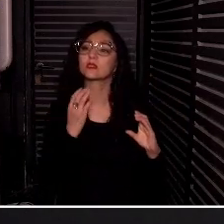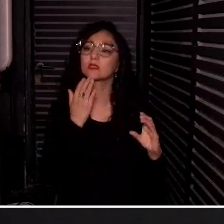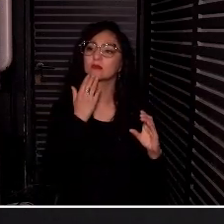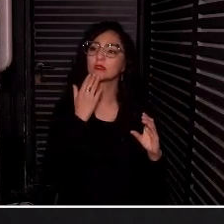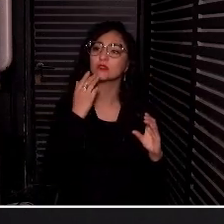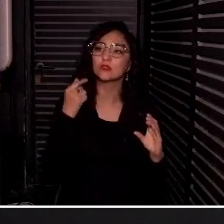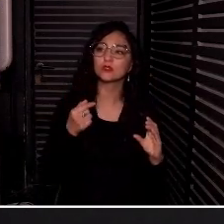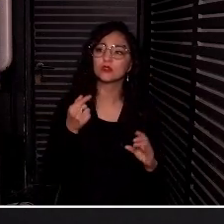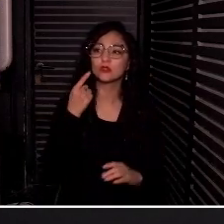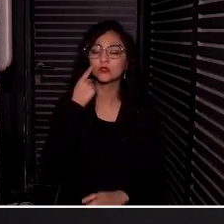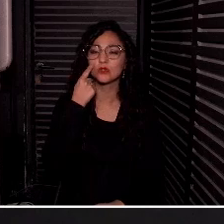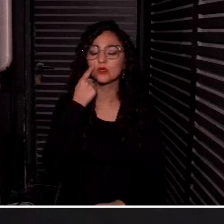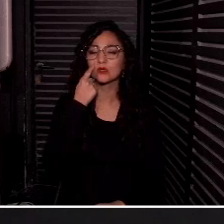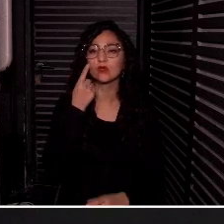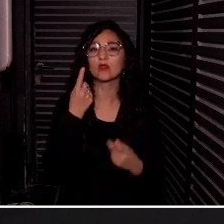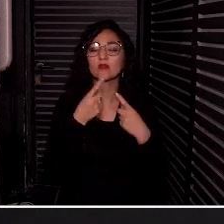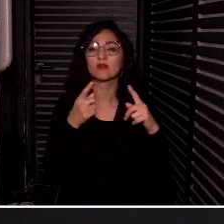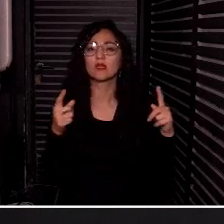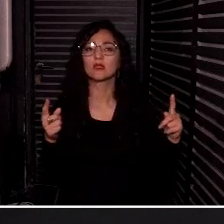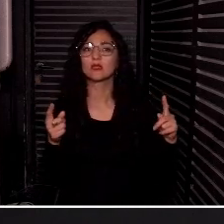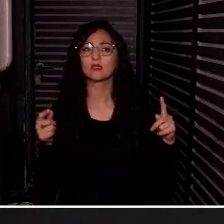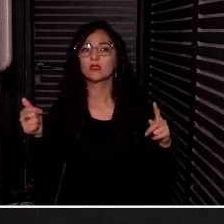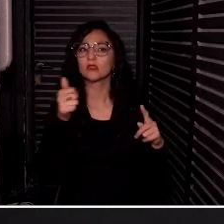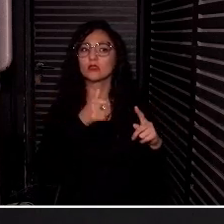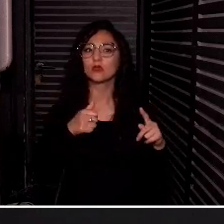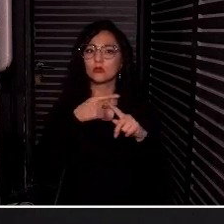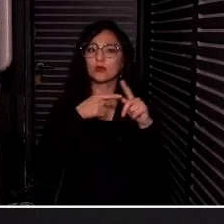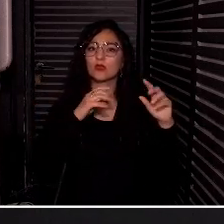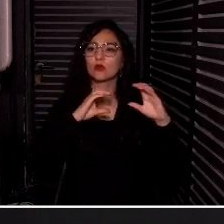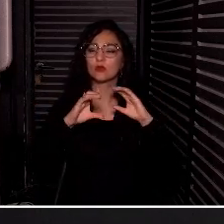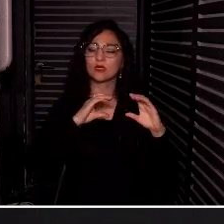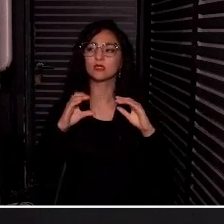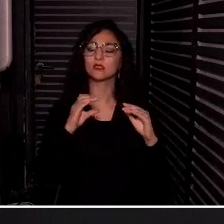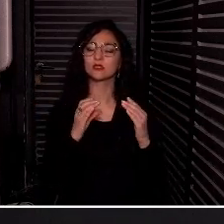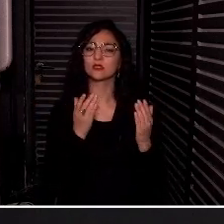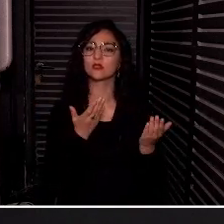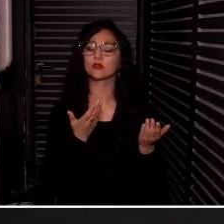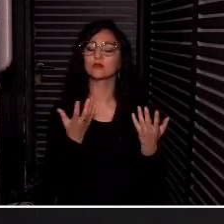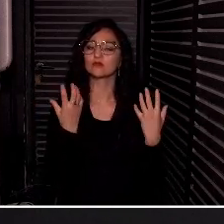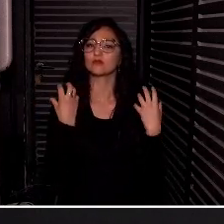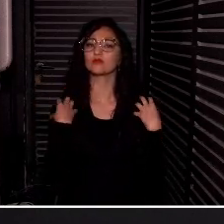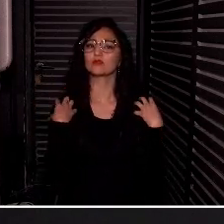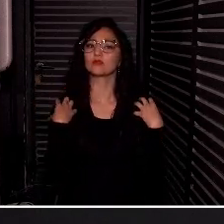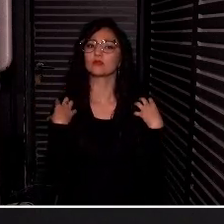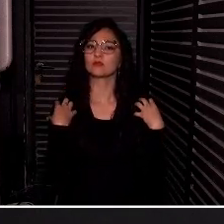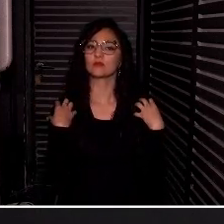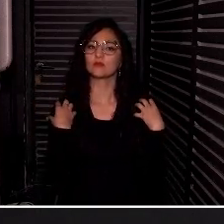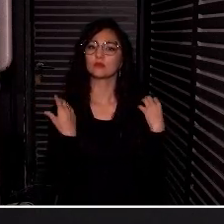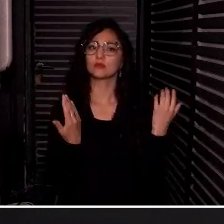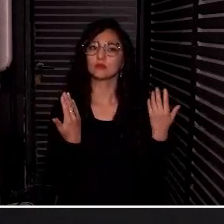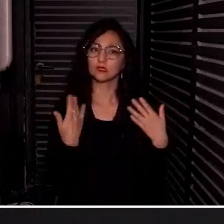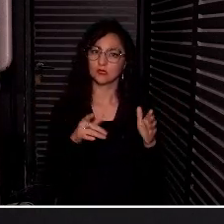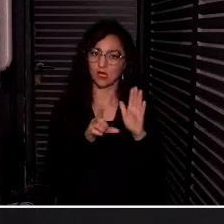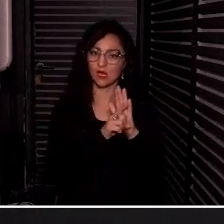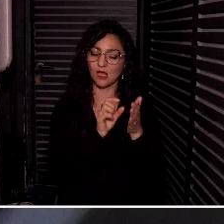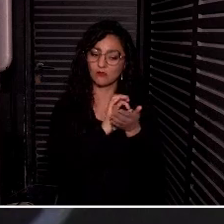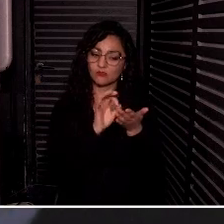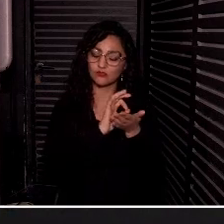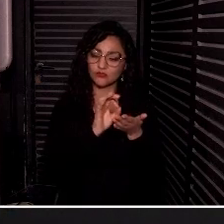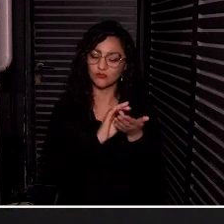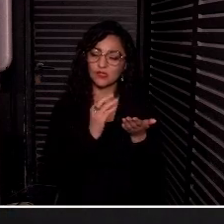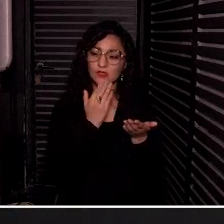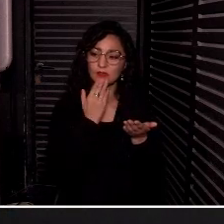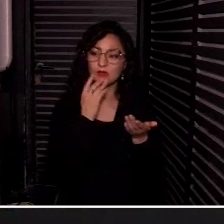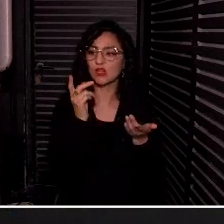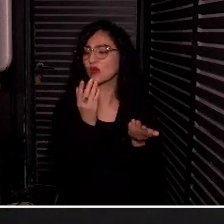televisión lo tengo de los medios privados creo que todos como medios de comunicación tenemos una responsabilidad que además está escrita por en la ley Así que no